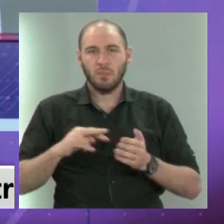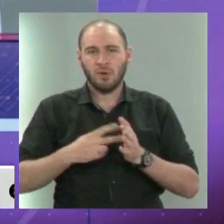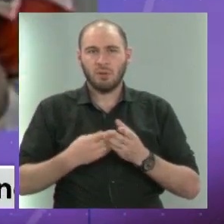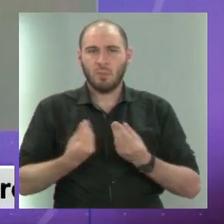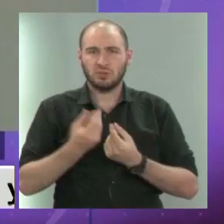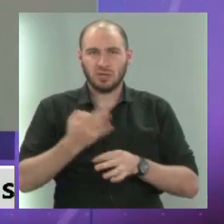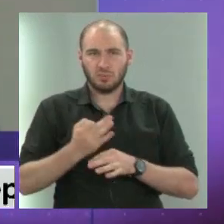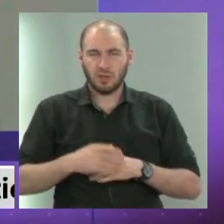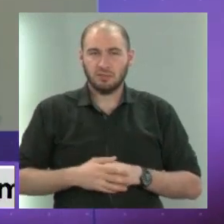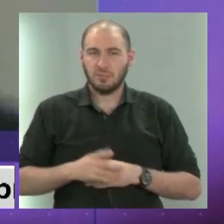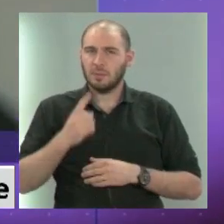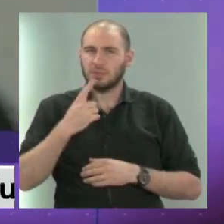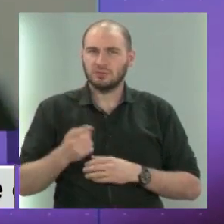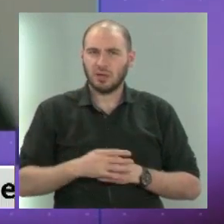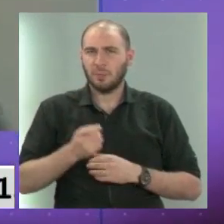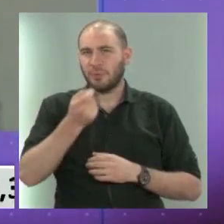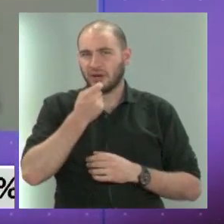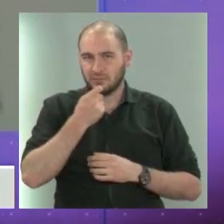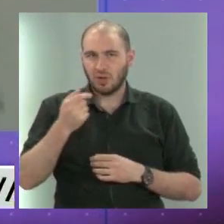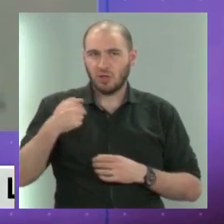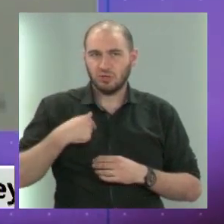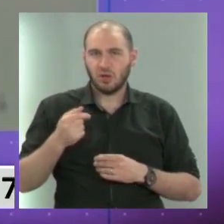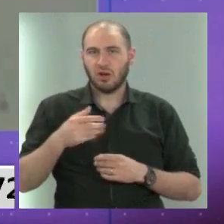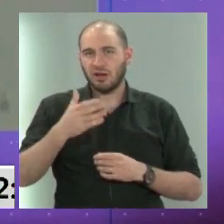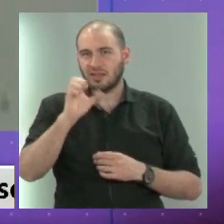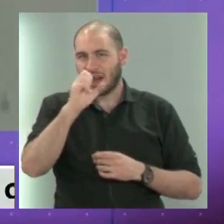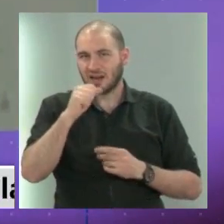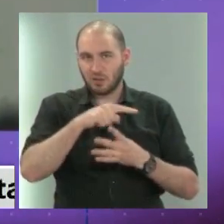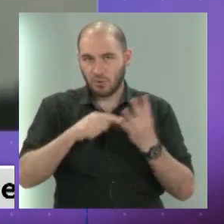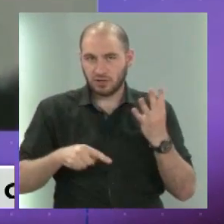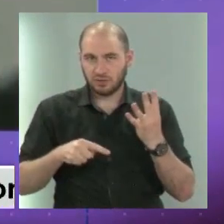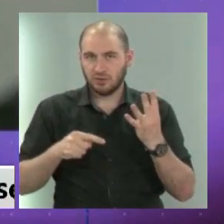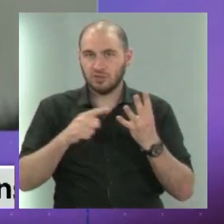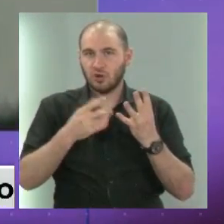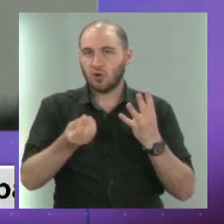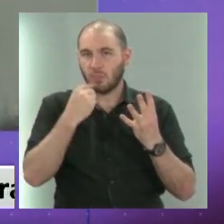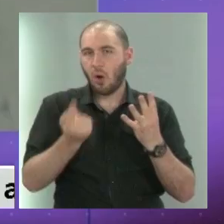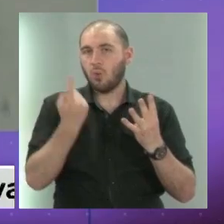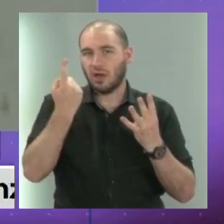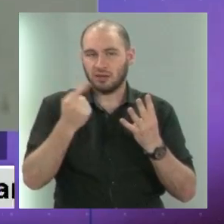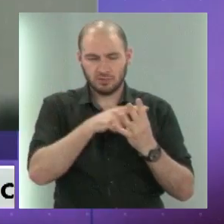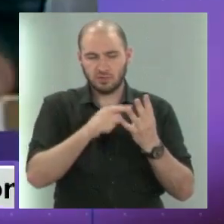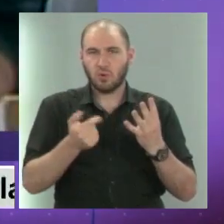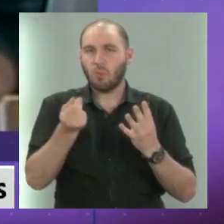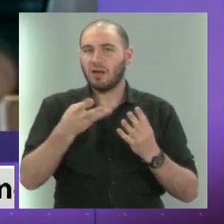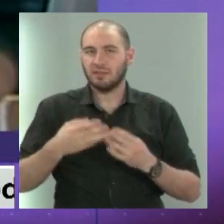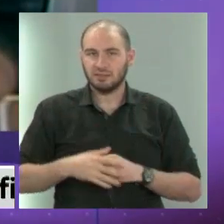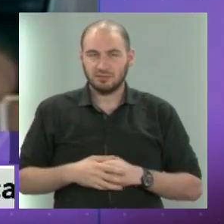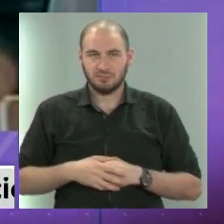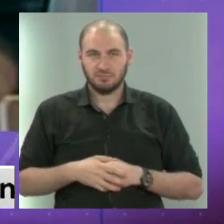en las escuelas. Bien, Kiko, supongamos que yo tengo 4 naranjas. Ajá. Y me como una. ¿Cuántas quedan?